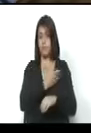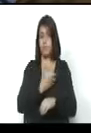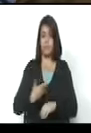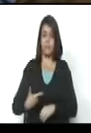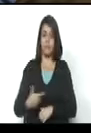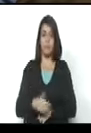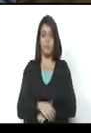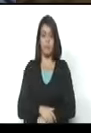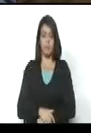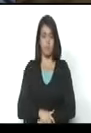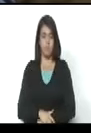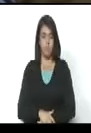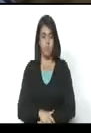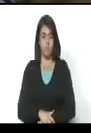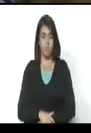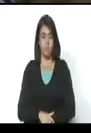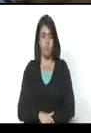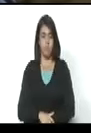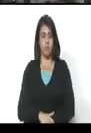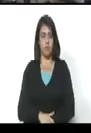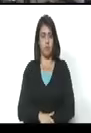ciudadano presidente.